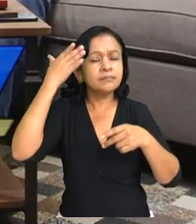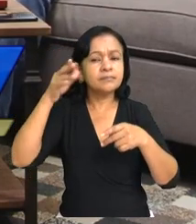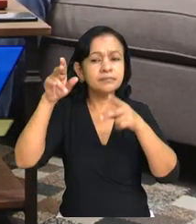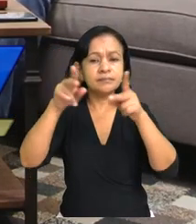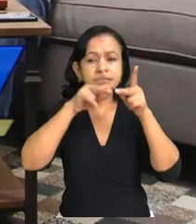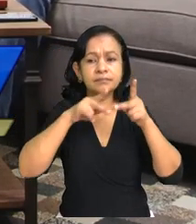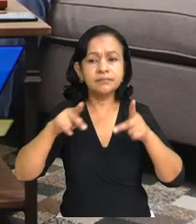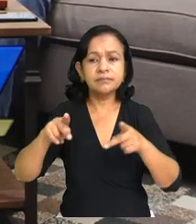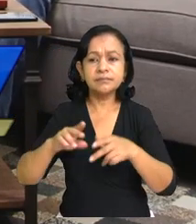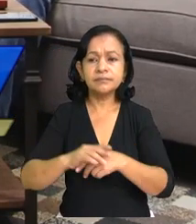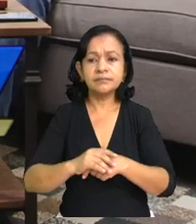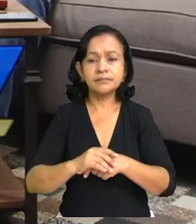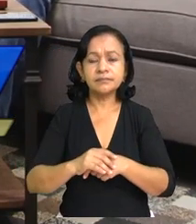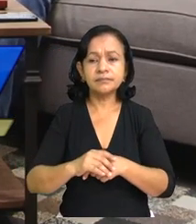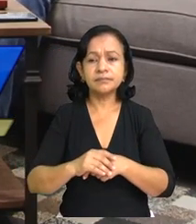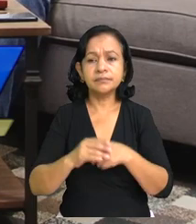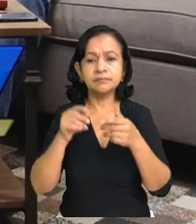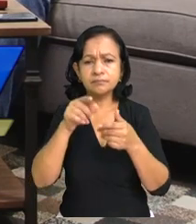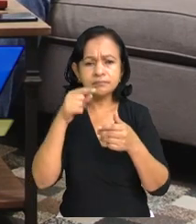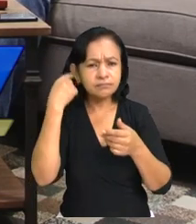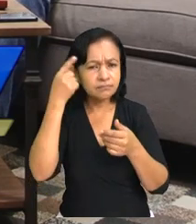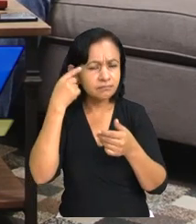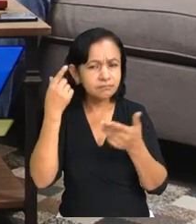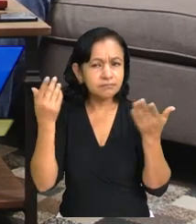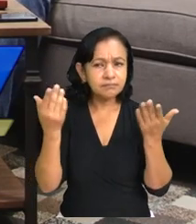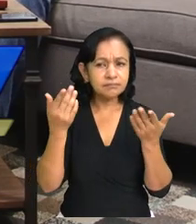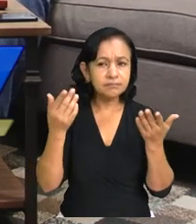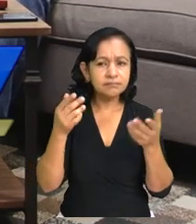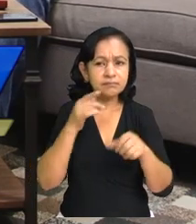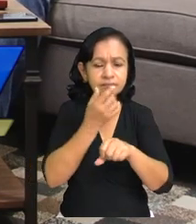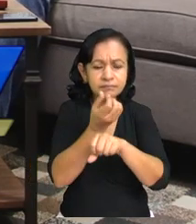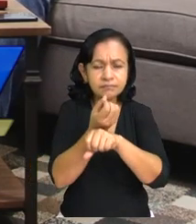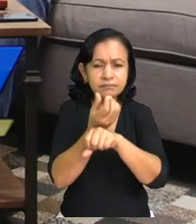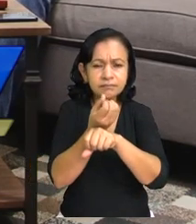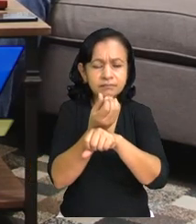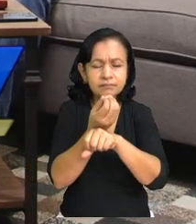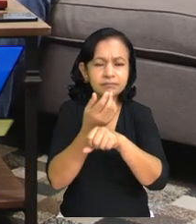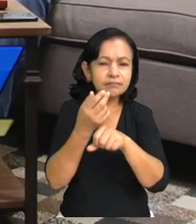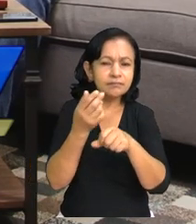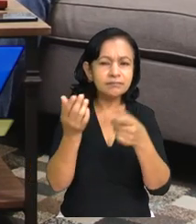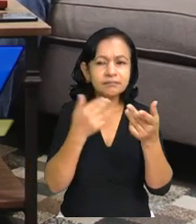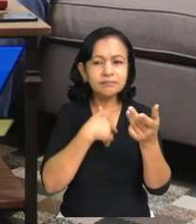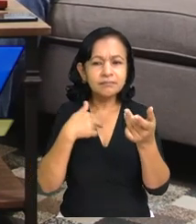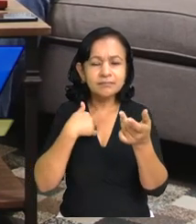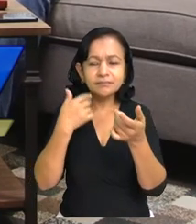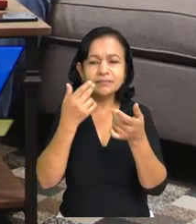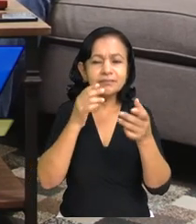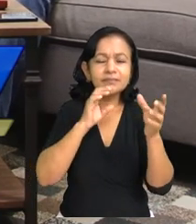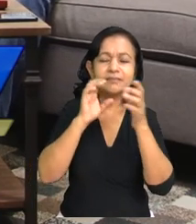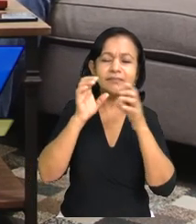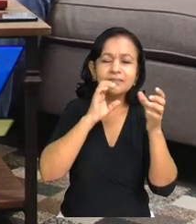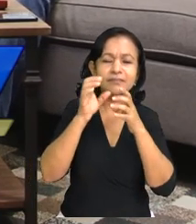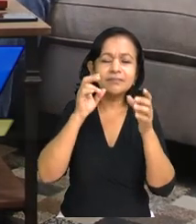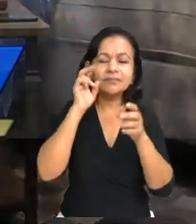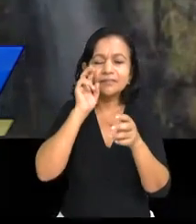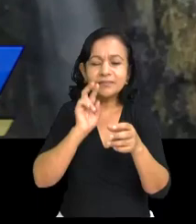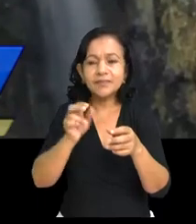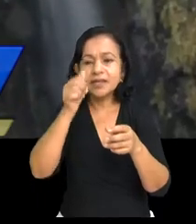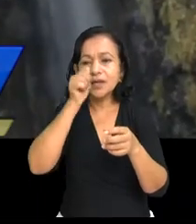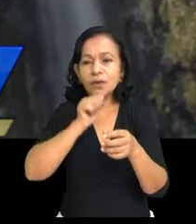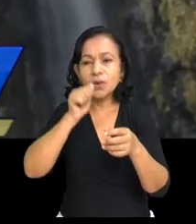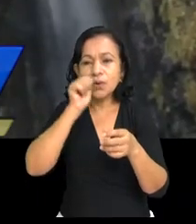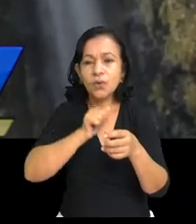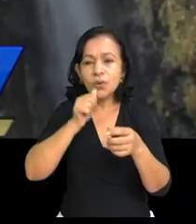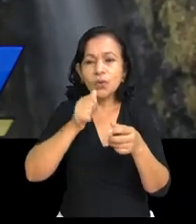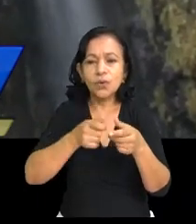incluso, hay unos ingenieros que dicen, estás loco. Yo le digo, alcalde, búscase al bejuquero porque estamos teniendo dificultades para identificar la fuente de agua. Entonces va el alcalde